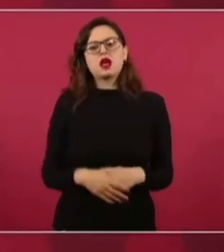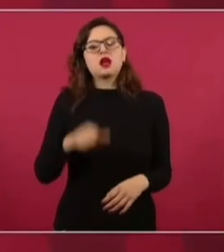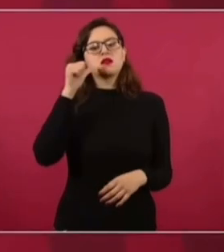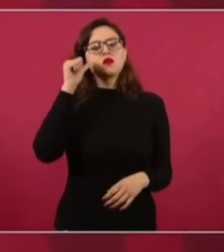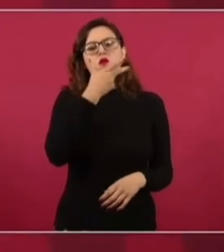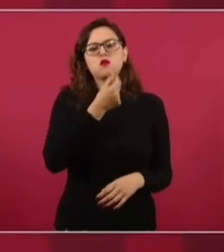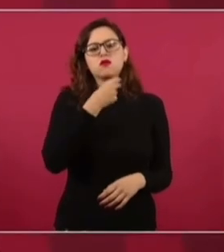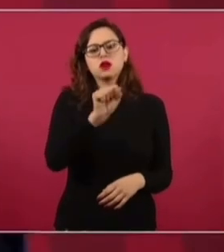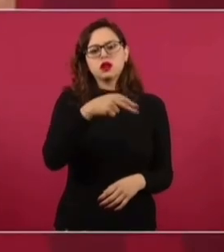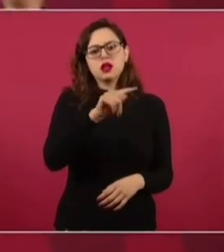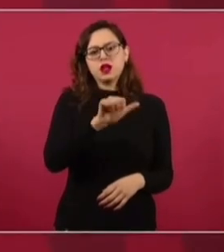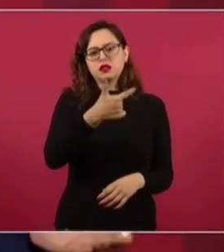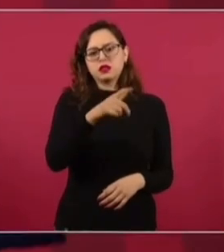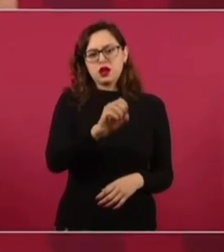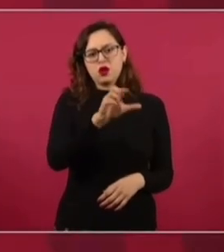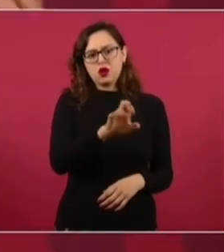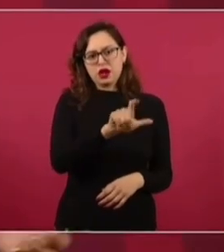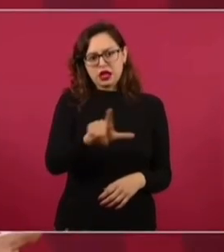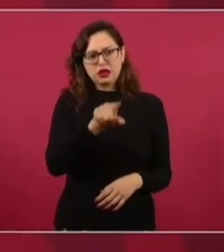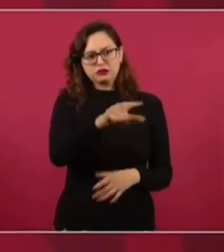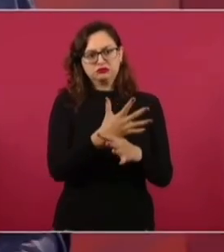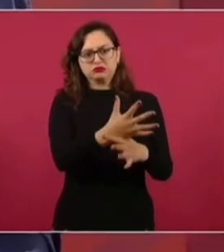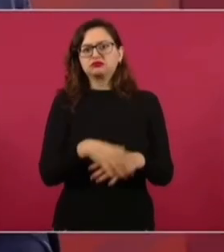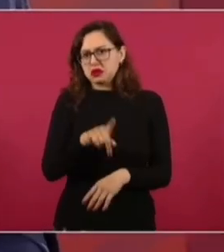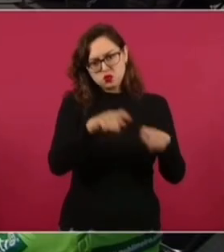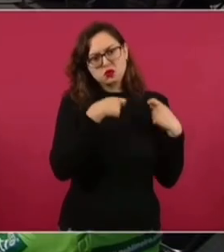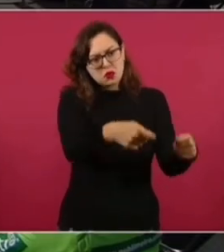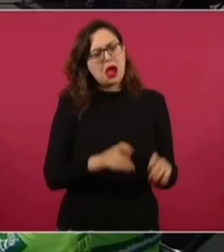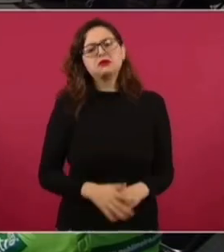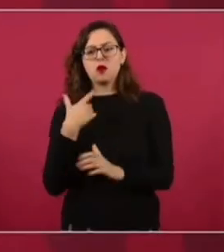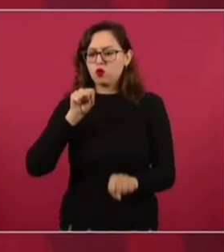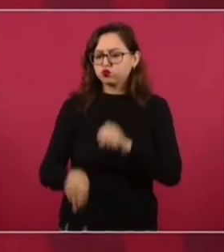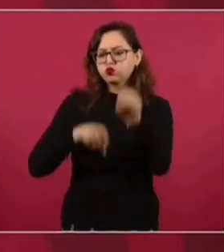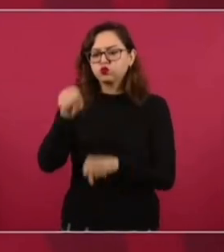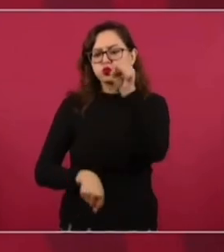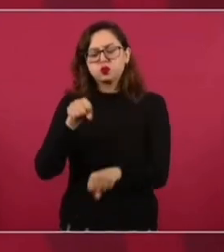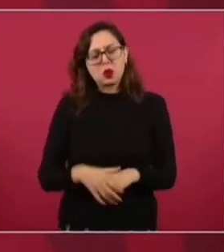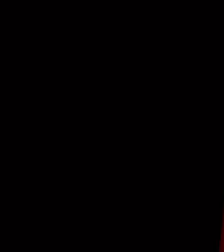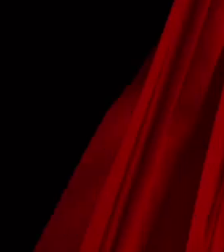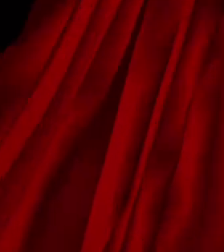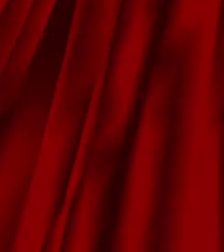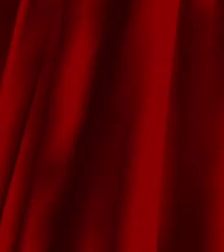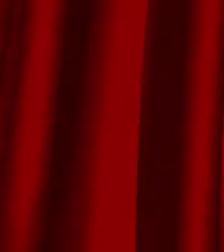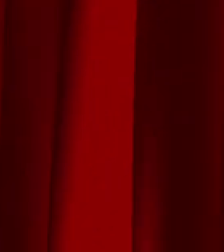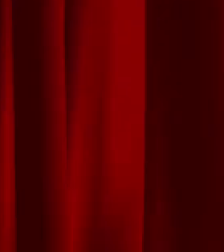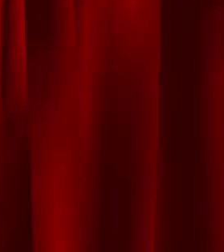ya dio a conocer que él quiere ser candidato. Cuadri, hijo de Miguel de la Madrid.